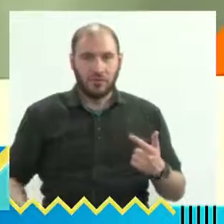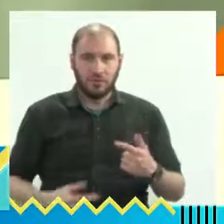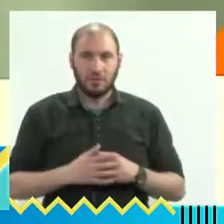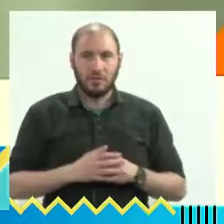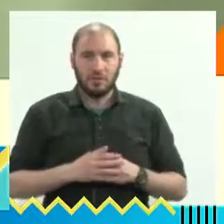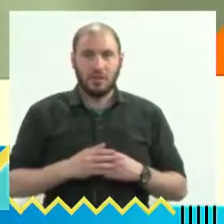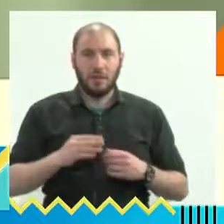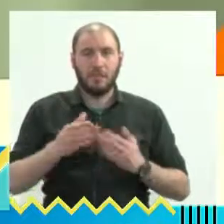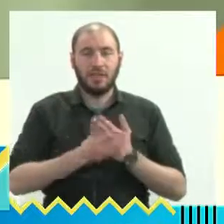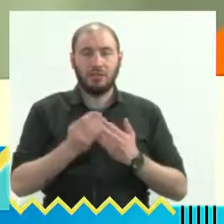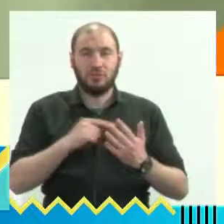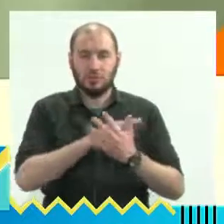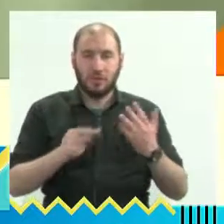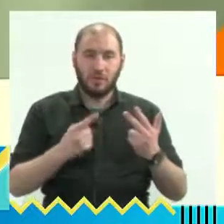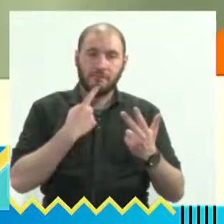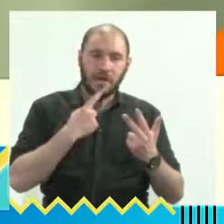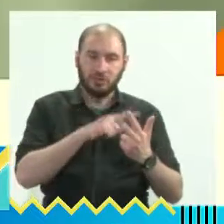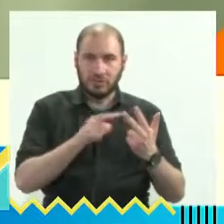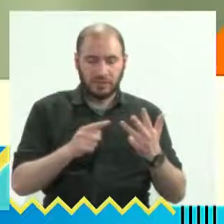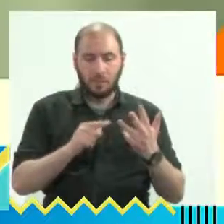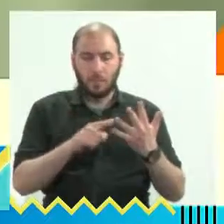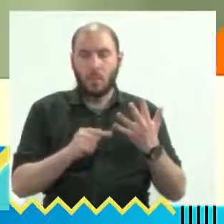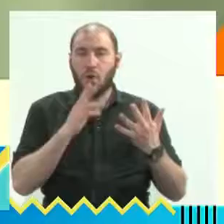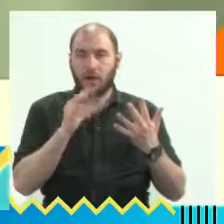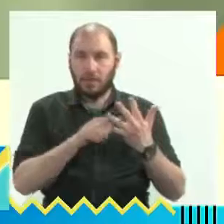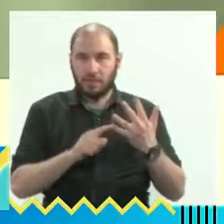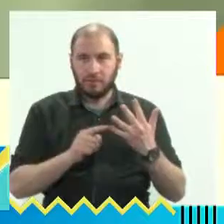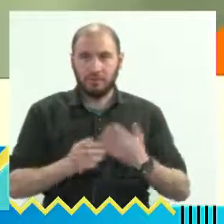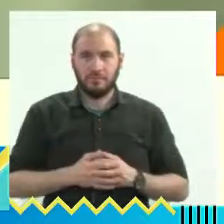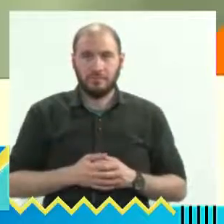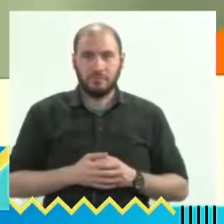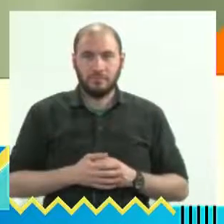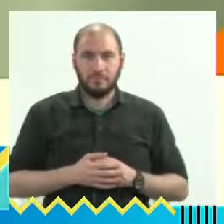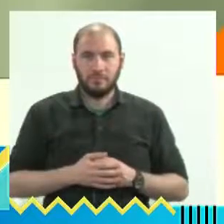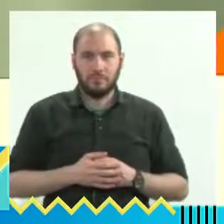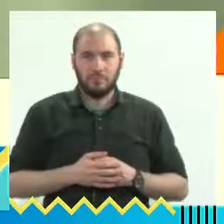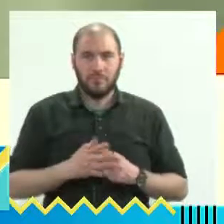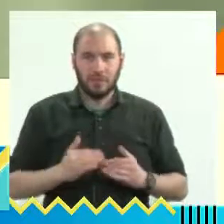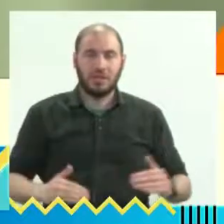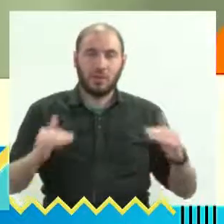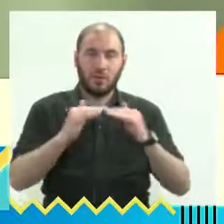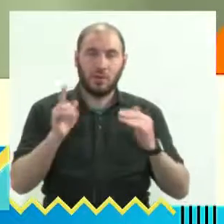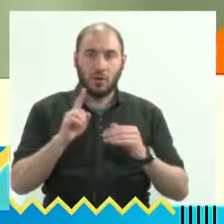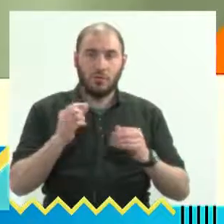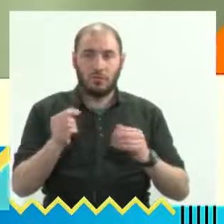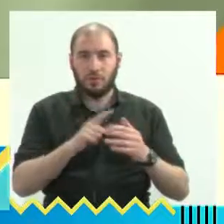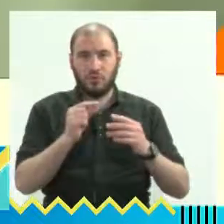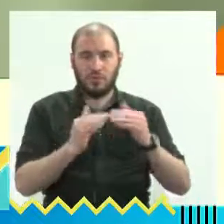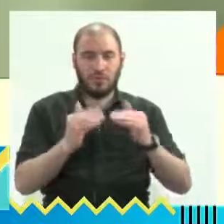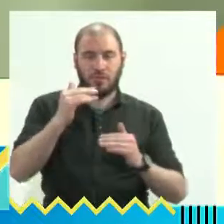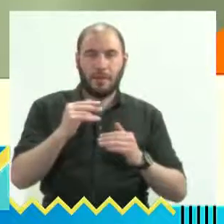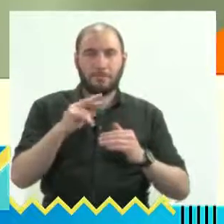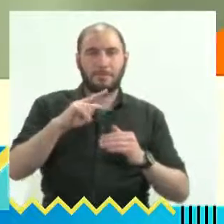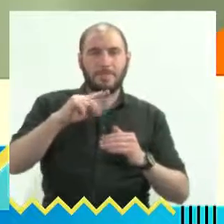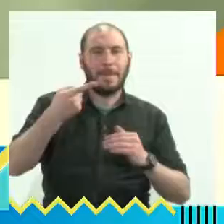Tenemos 5 ministros, 3 varones, 2 mujeres. A ver, no estamos paritarios porque es impar el número,